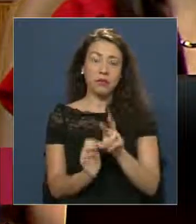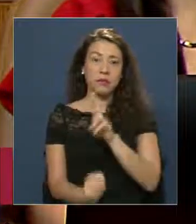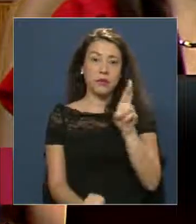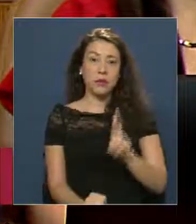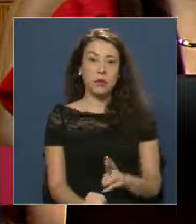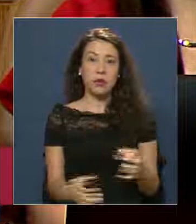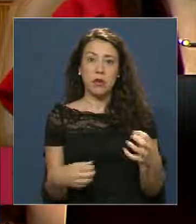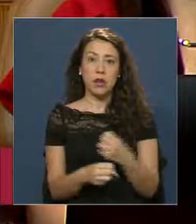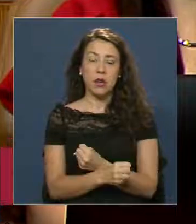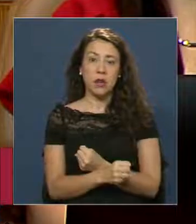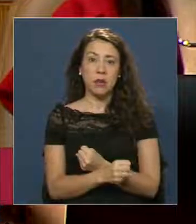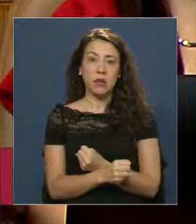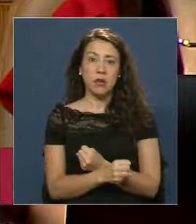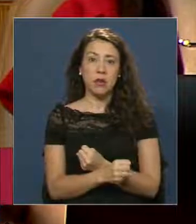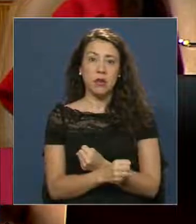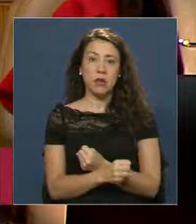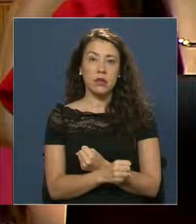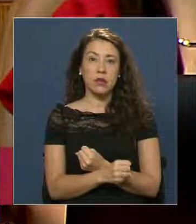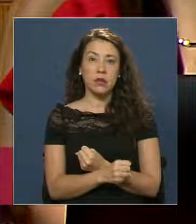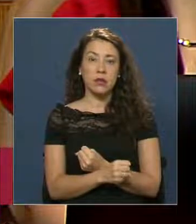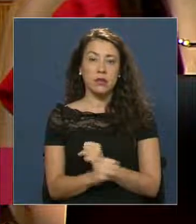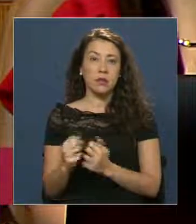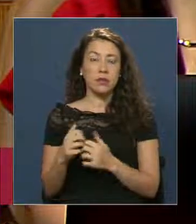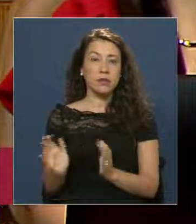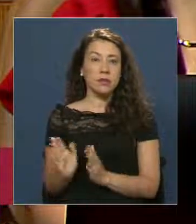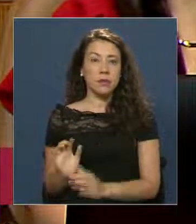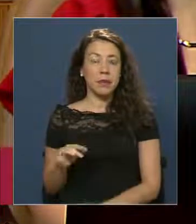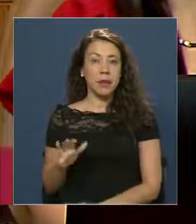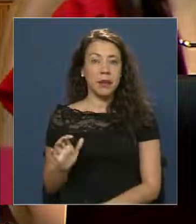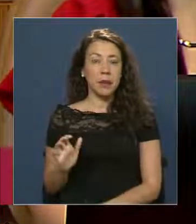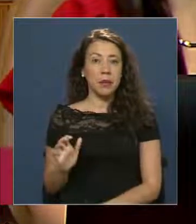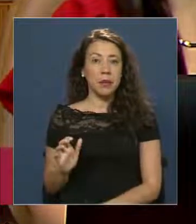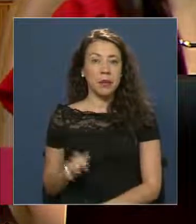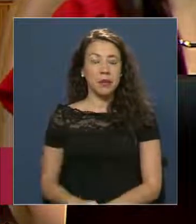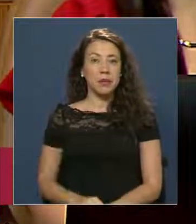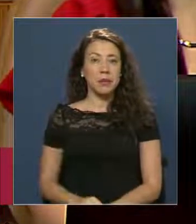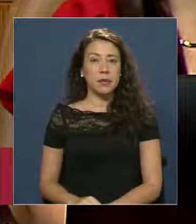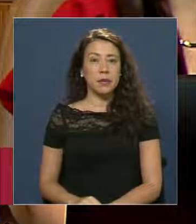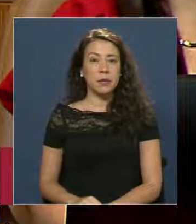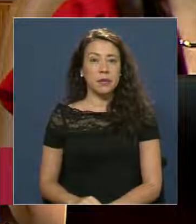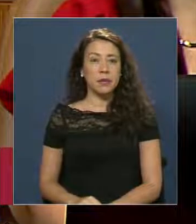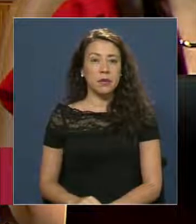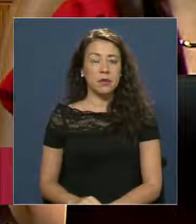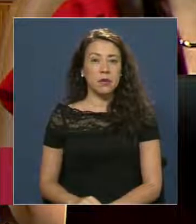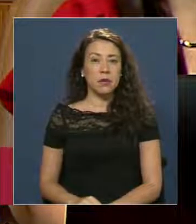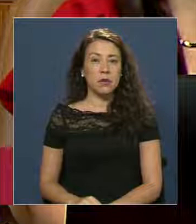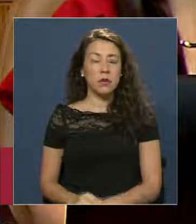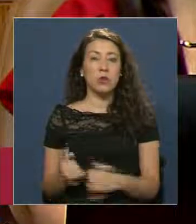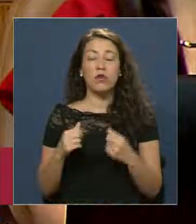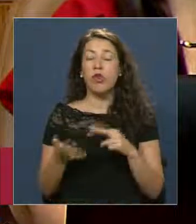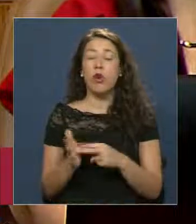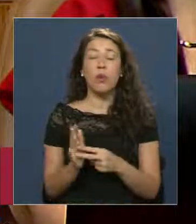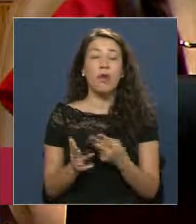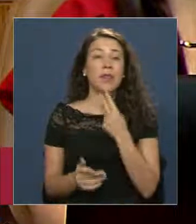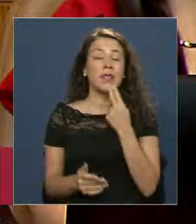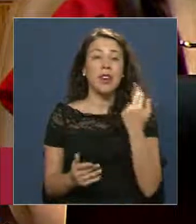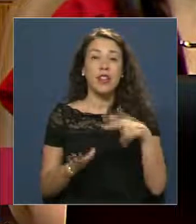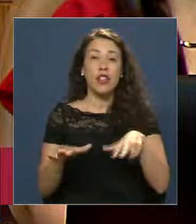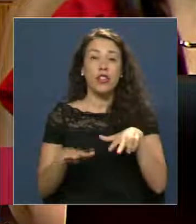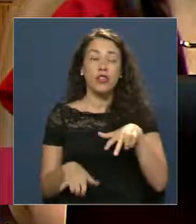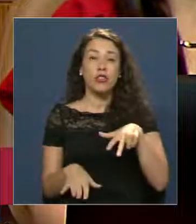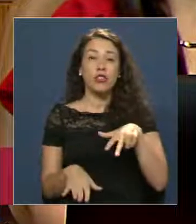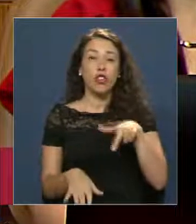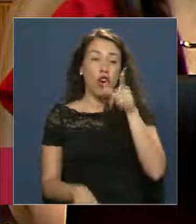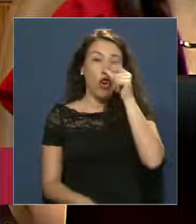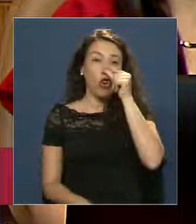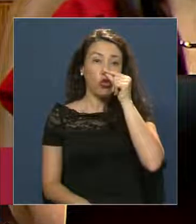República pronto, y que las pymes que sufrieron con los excesos que sucedieron del 18 de noviembre